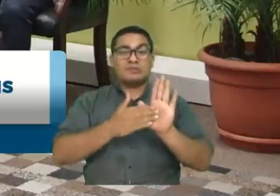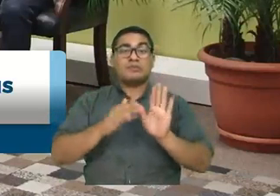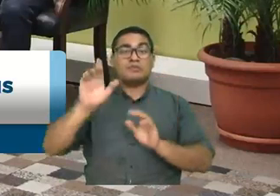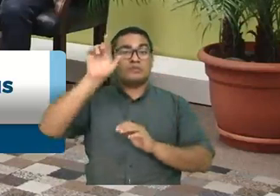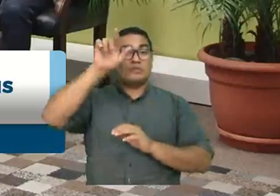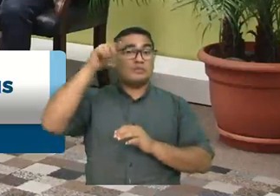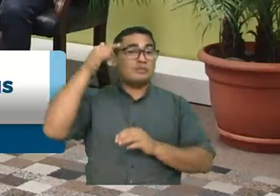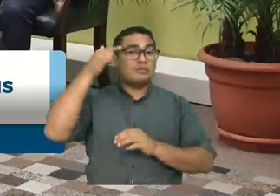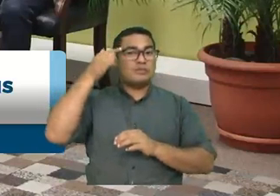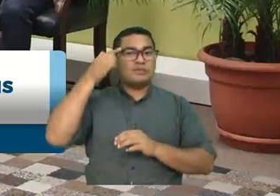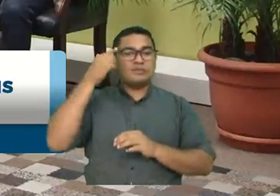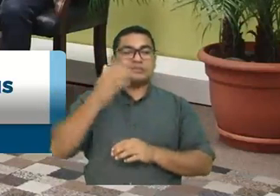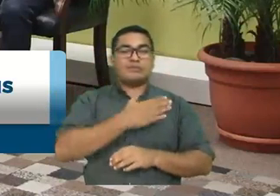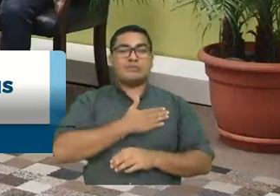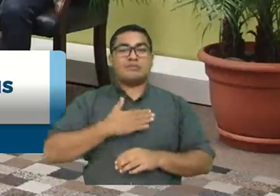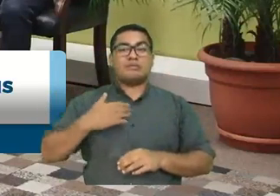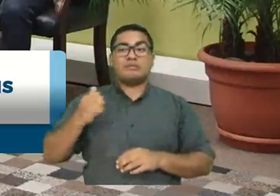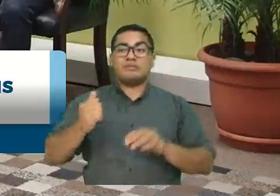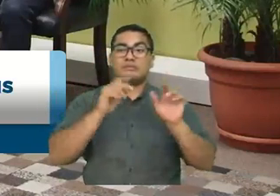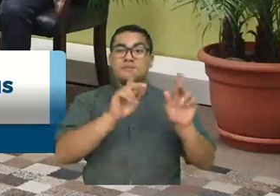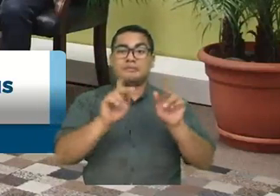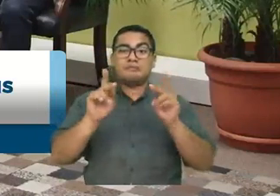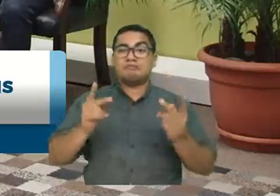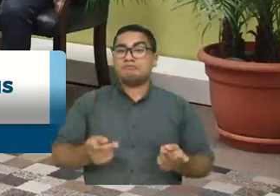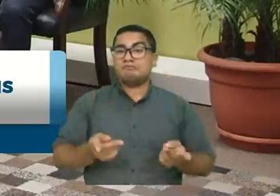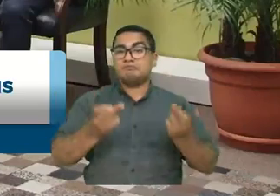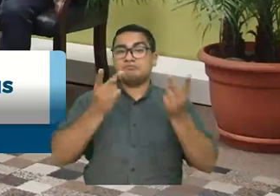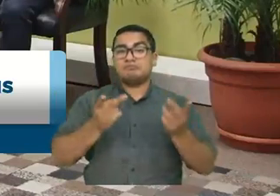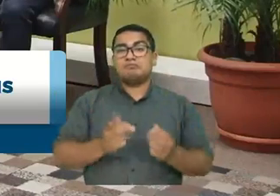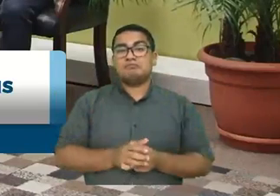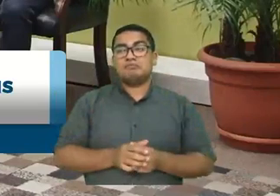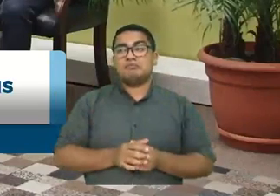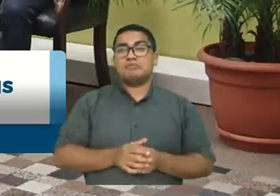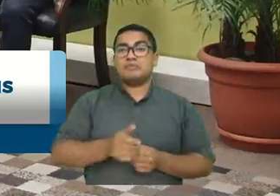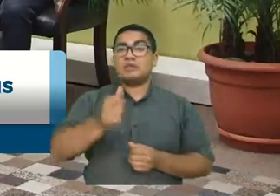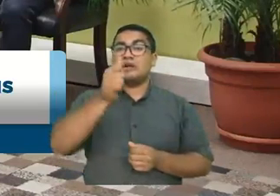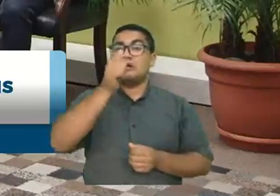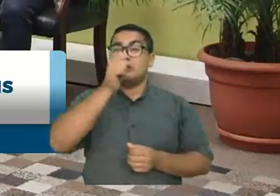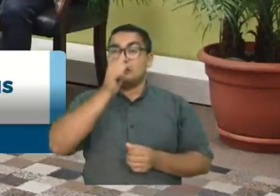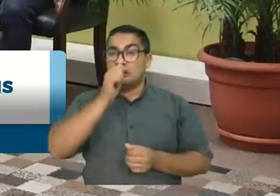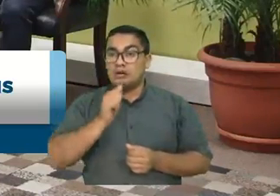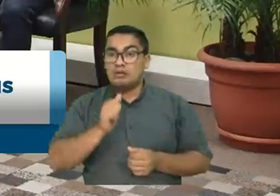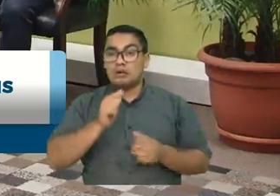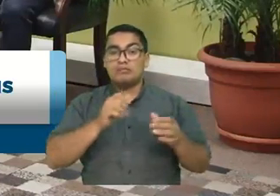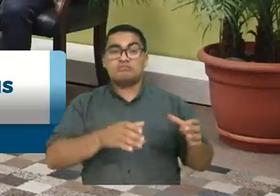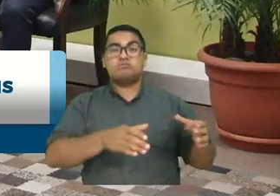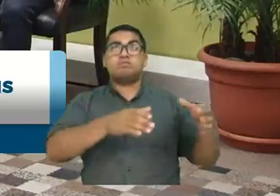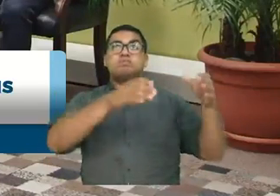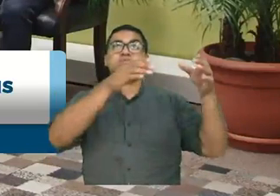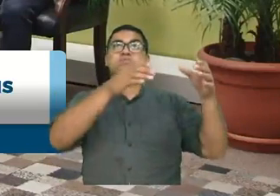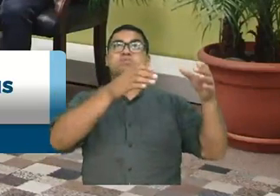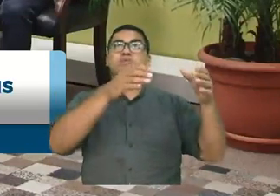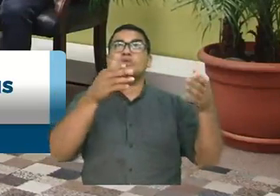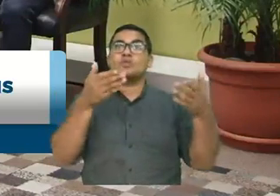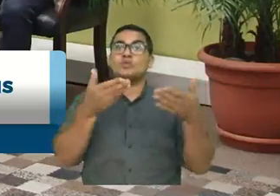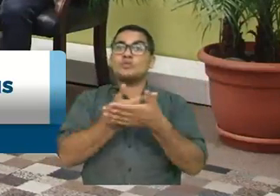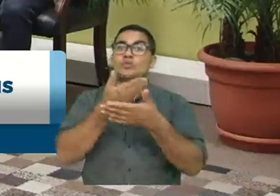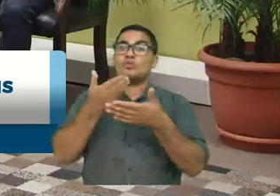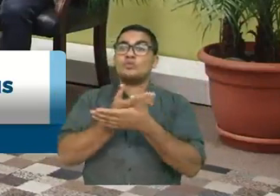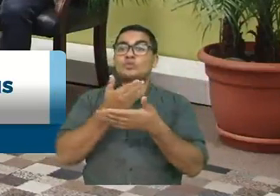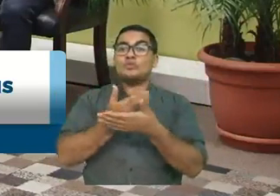gobierno, es mejorar las condiciones de vida en la población. Ya, agua potable, por ejemplo, el agua potable ahora ya